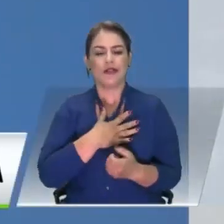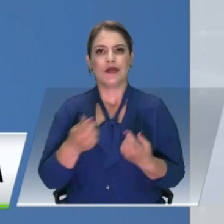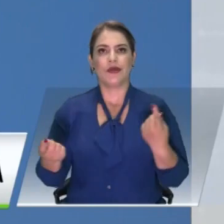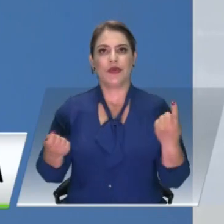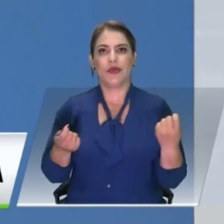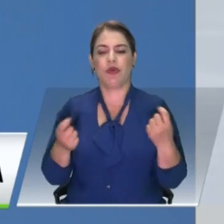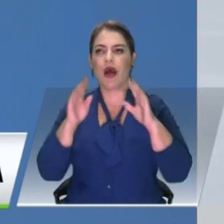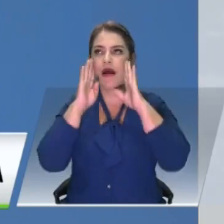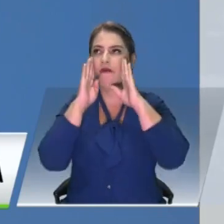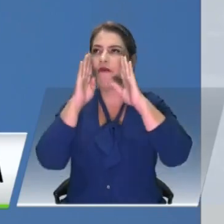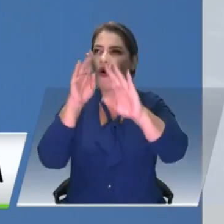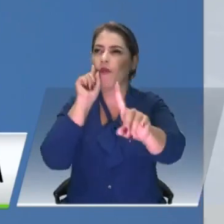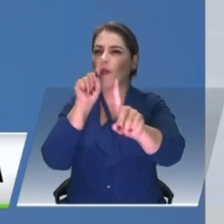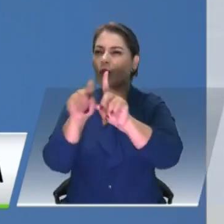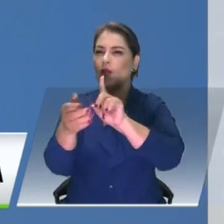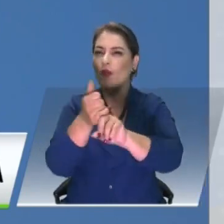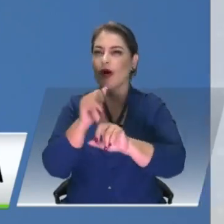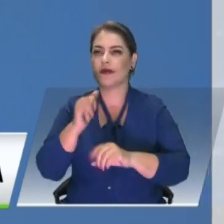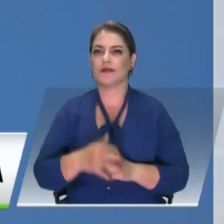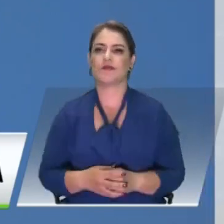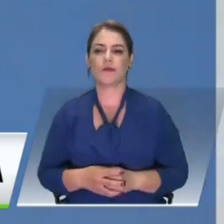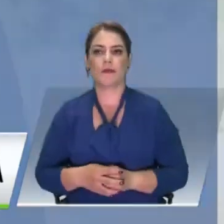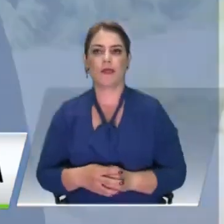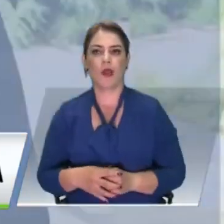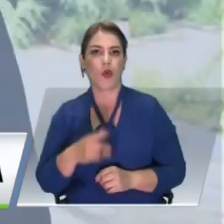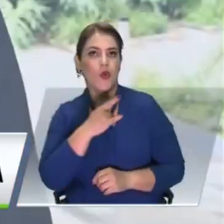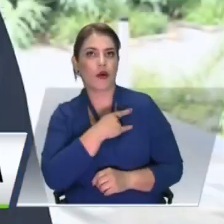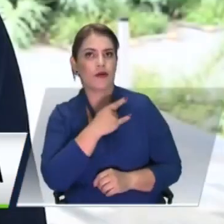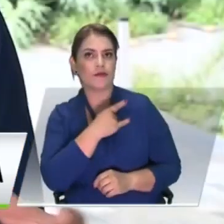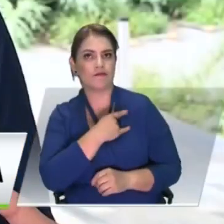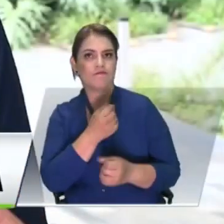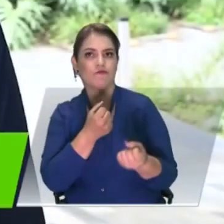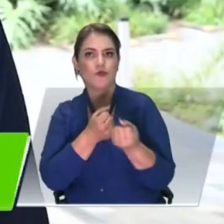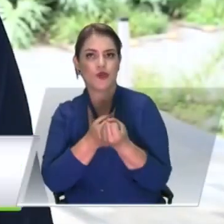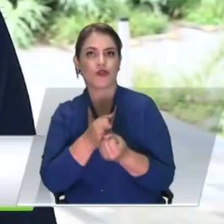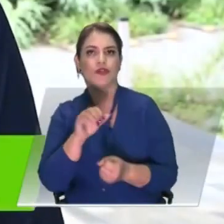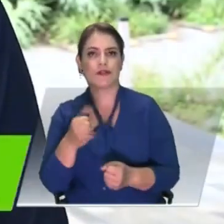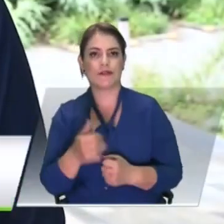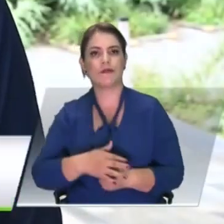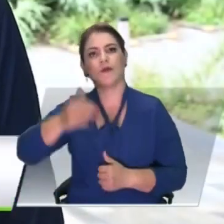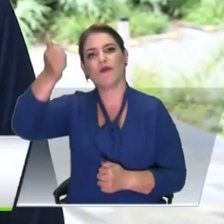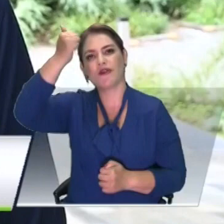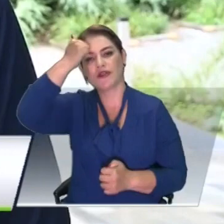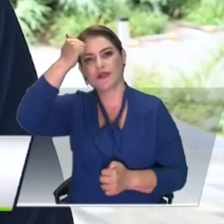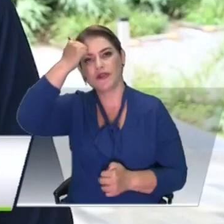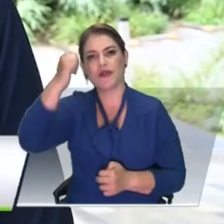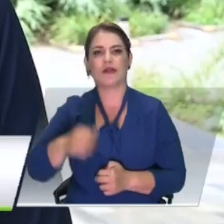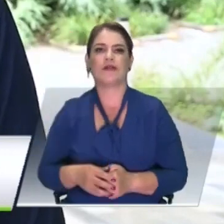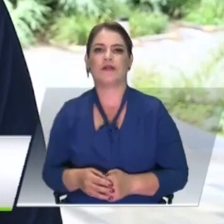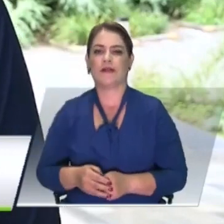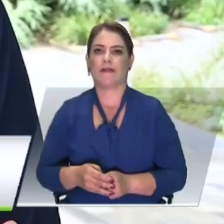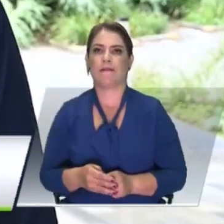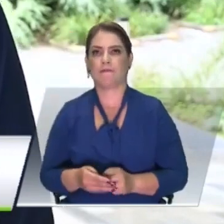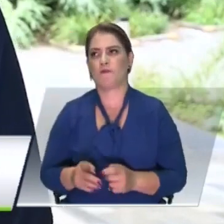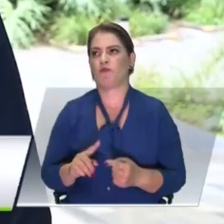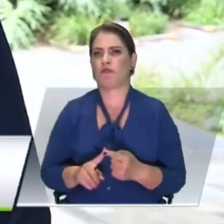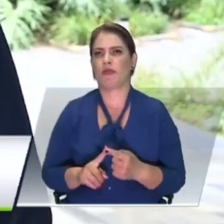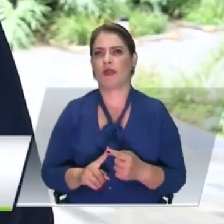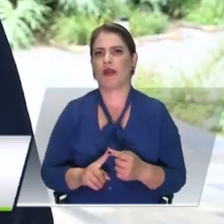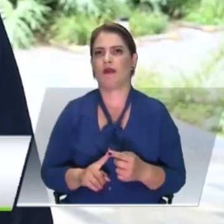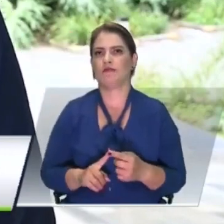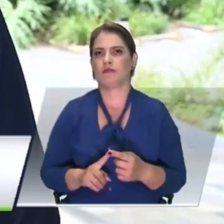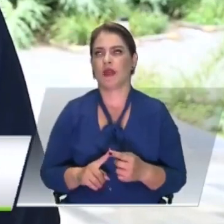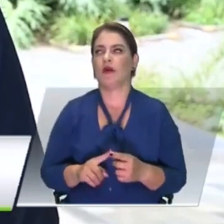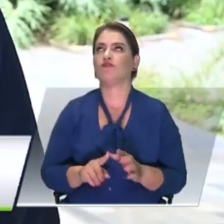mantenernos enfocados en nuestro objetivo. Desde la universidad nosotros hacemos el acompañamiento por parte de docentes en diferentes áreas como la parte de